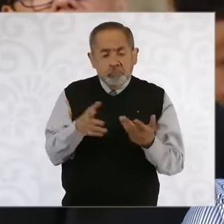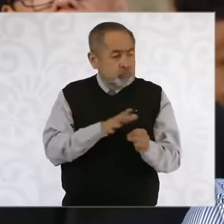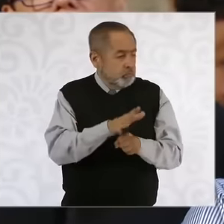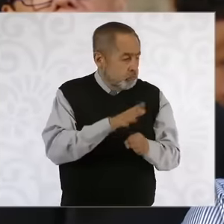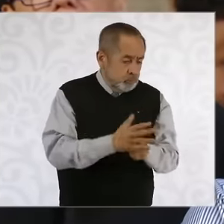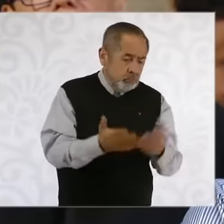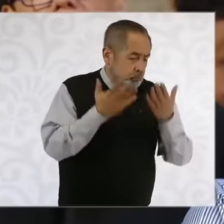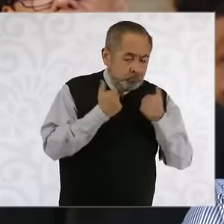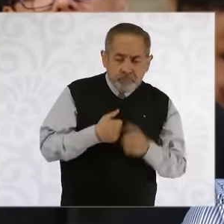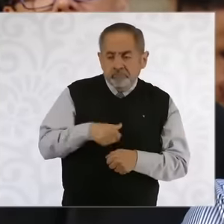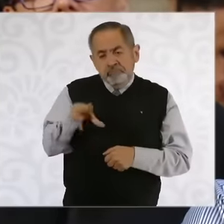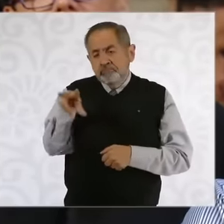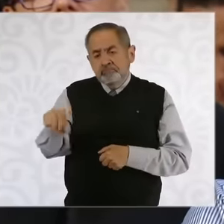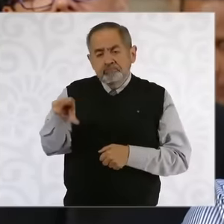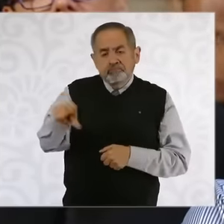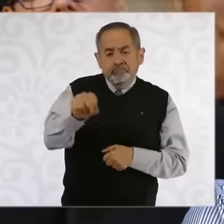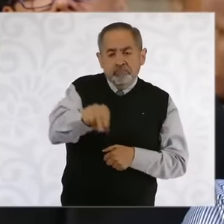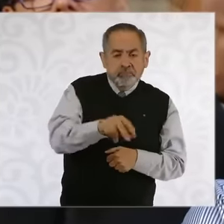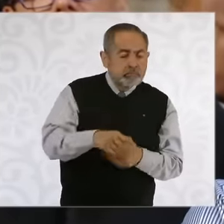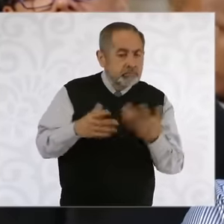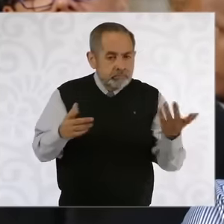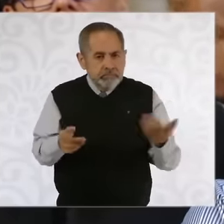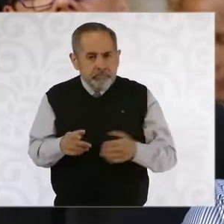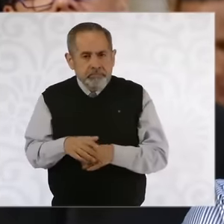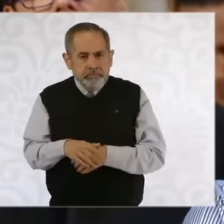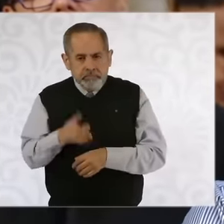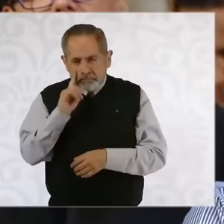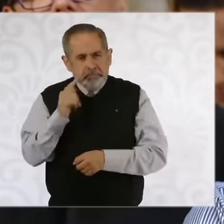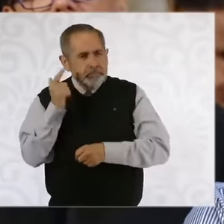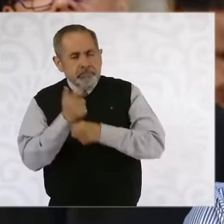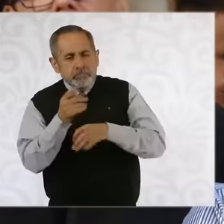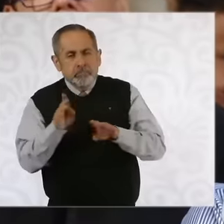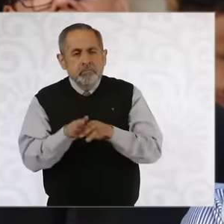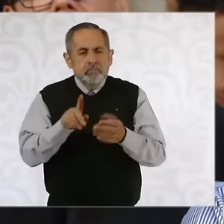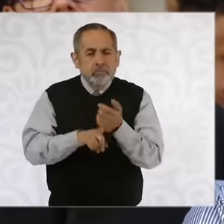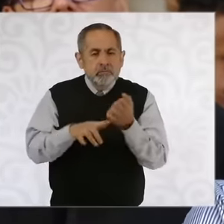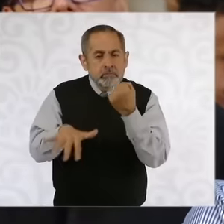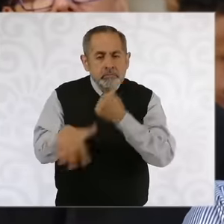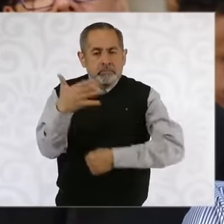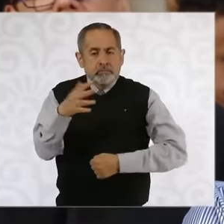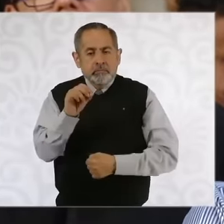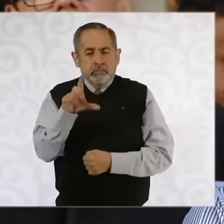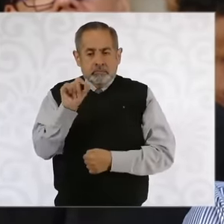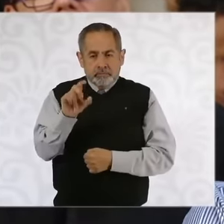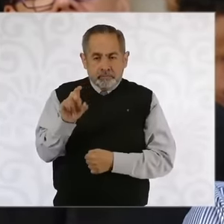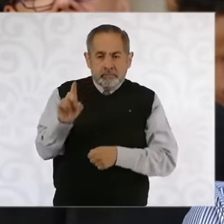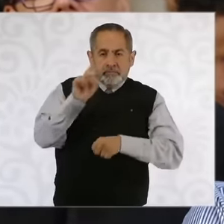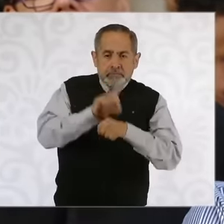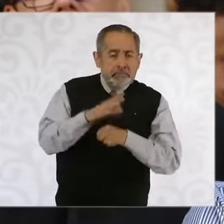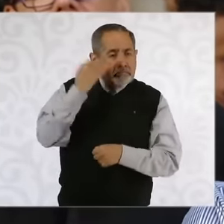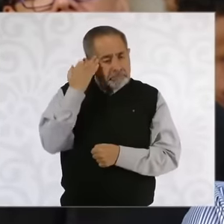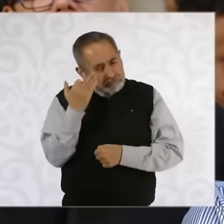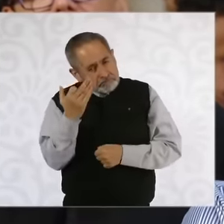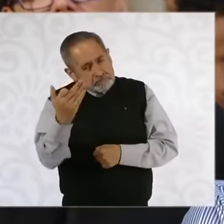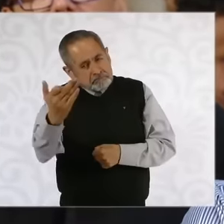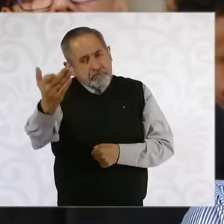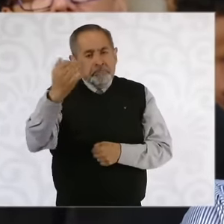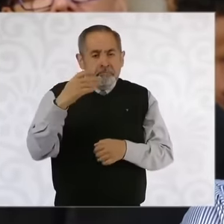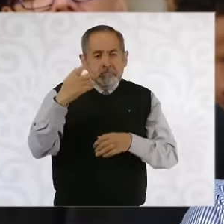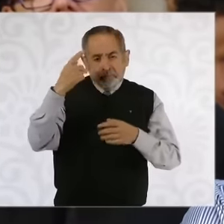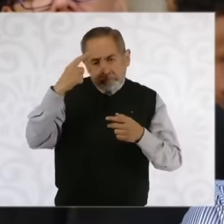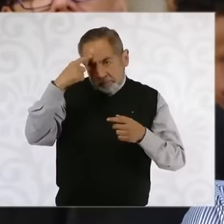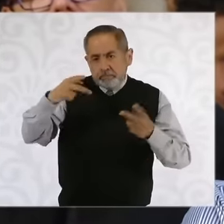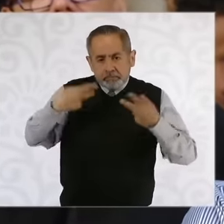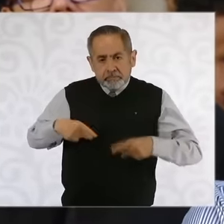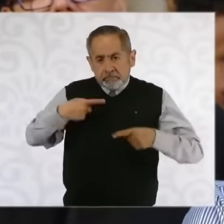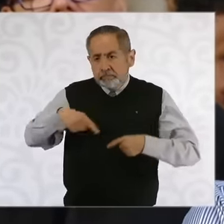insumos. Además, quisiera agregar, ellos detectaron que al menos entre 15 o 20 días están tardando para atender a las personas